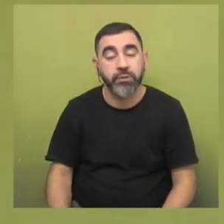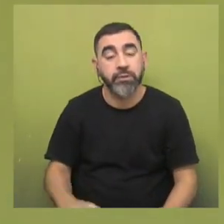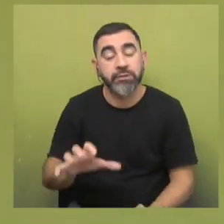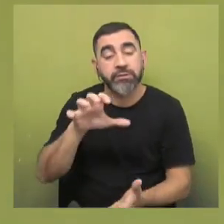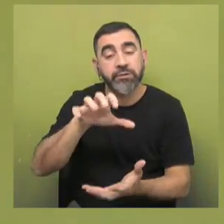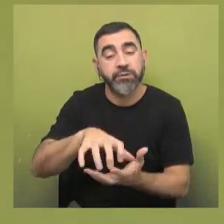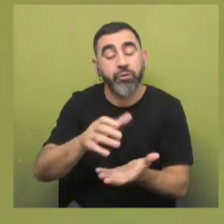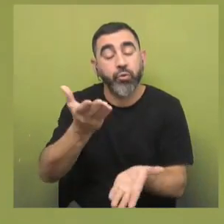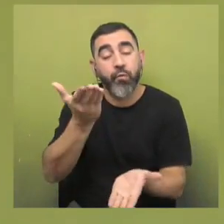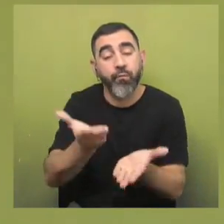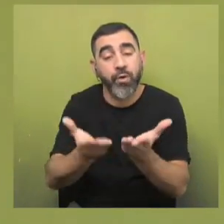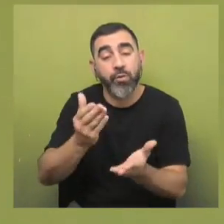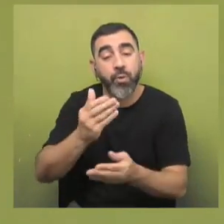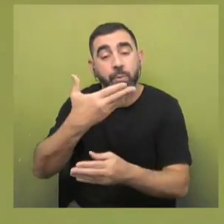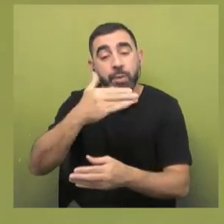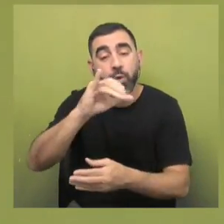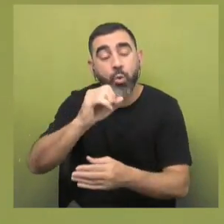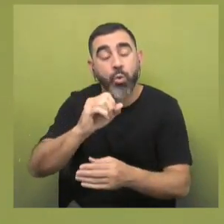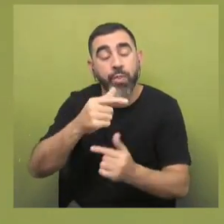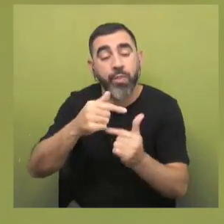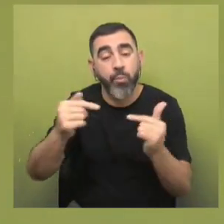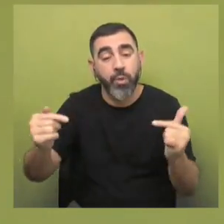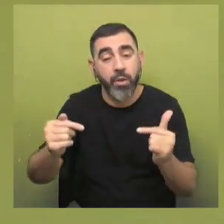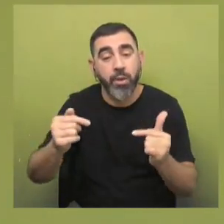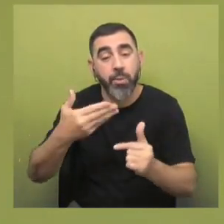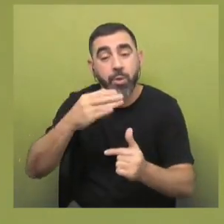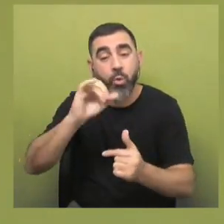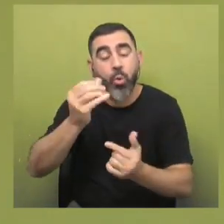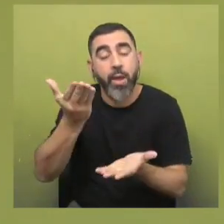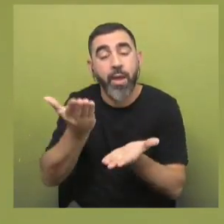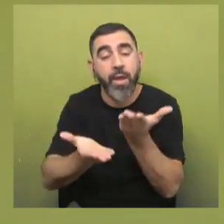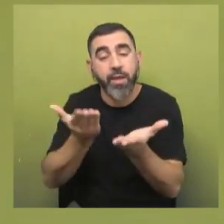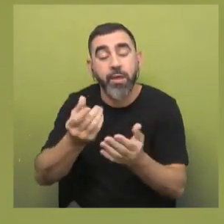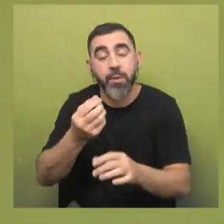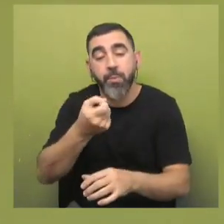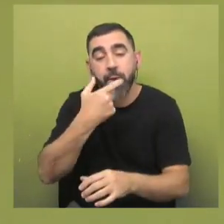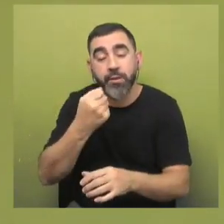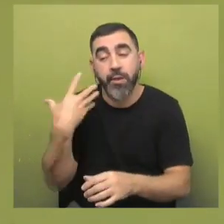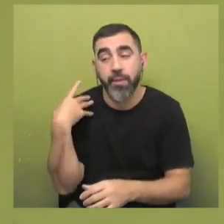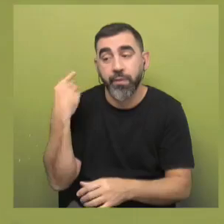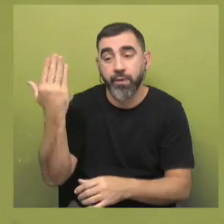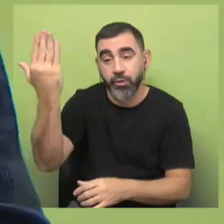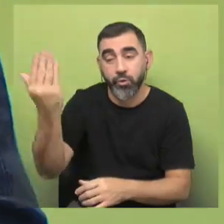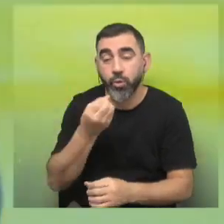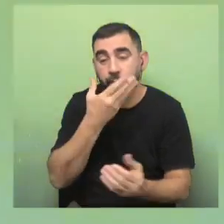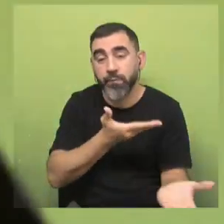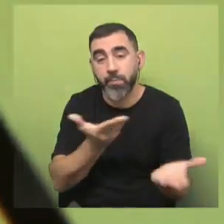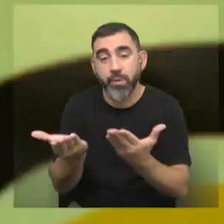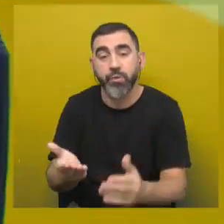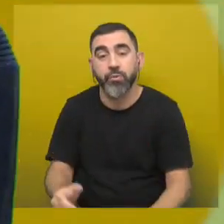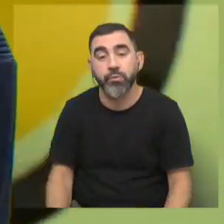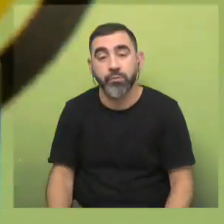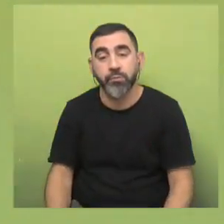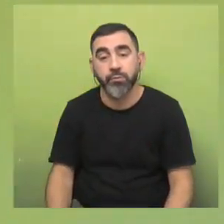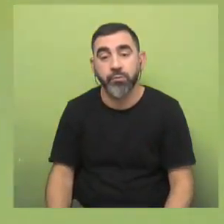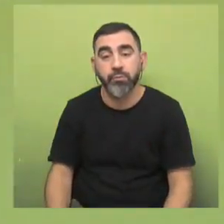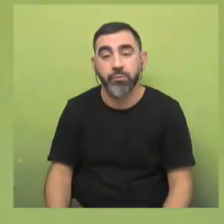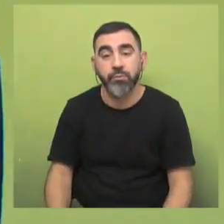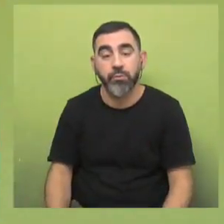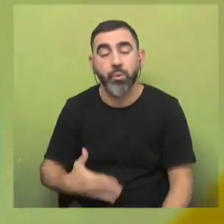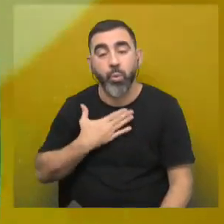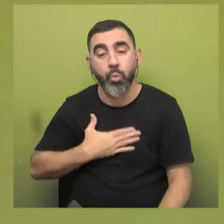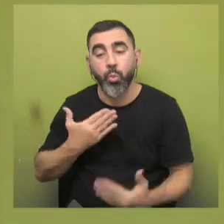Hay podcasts en español y en inglés, hay un cómic en inglés que es un spin-off de las novelas, hay una versión de lectura accesible para primera infancia, hay 2